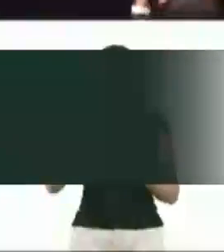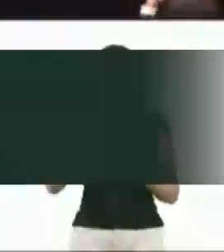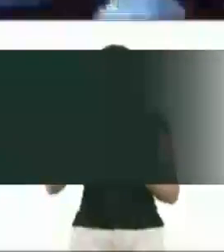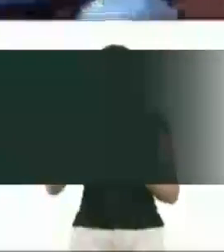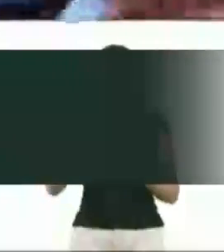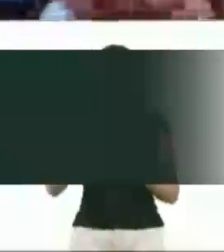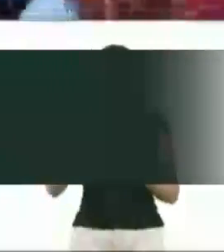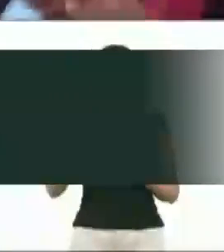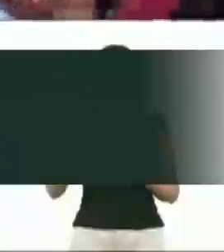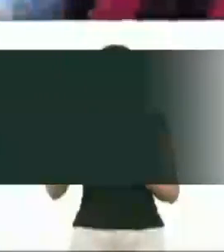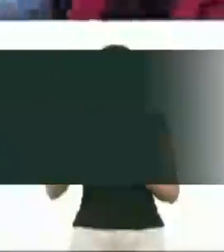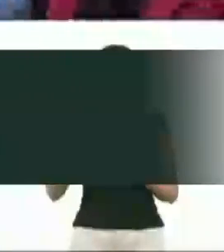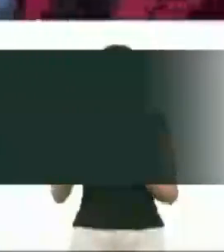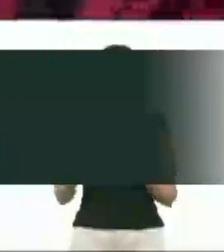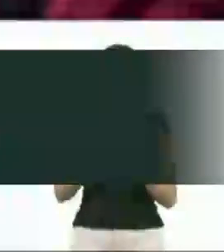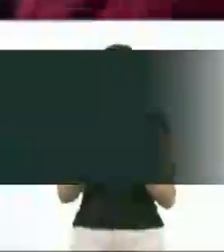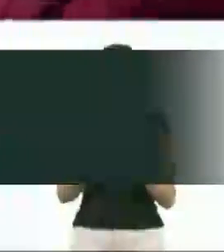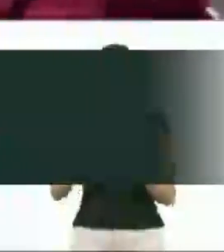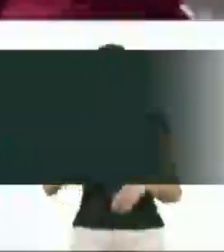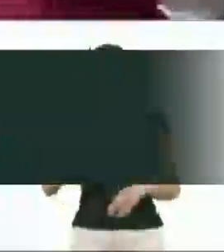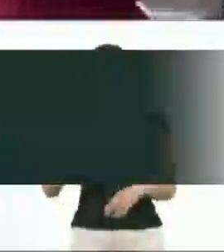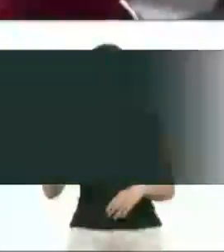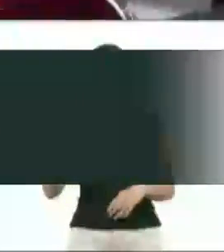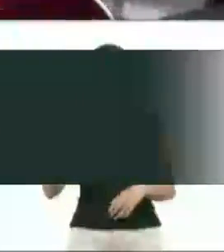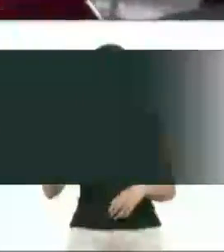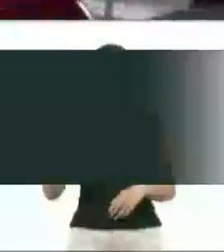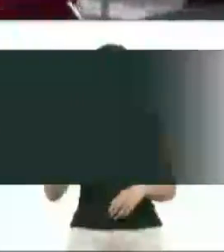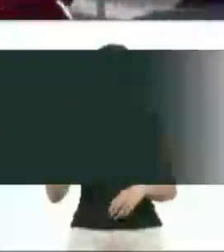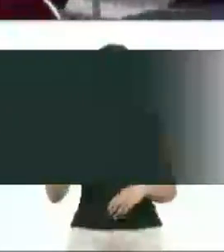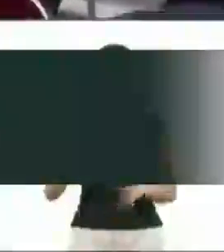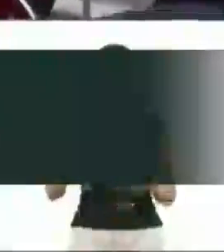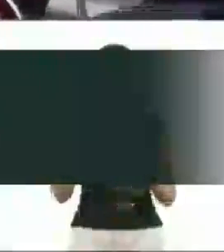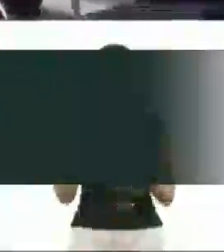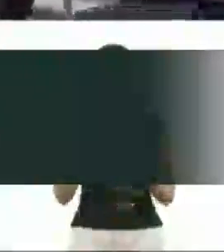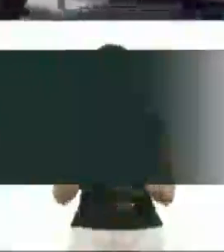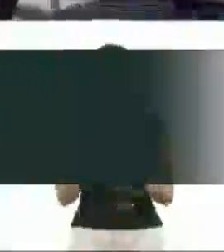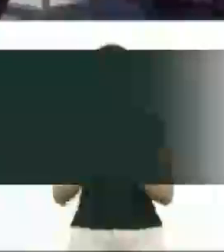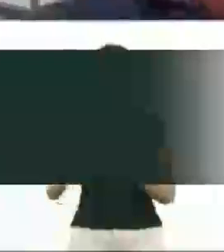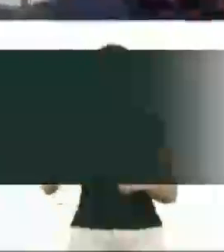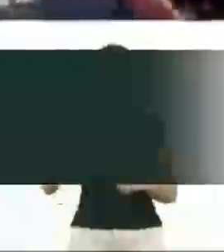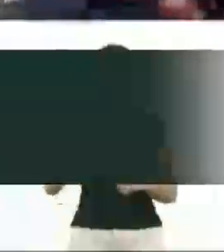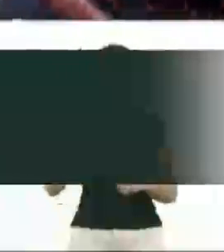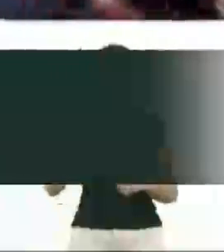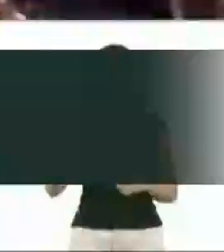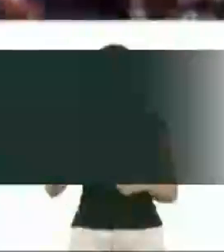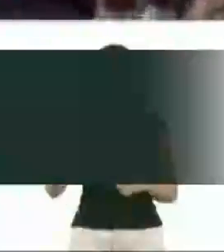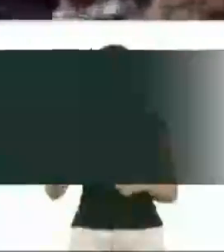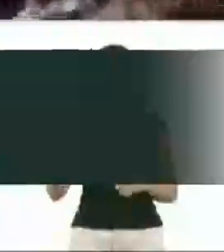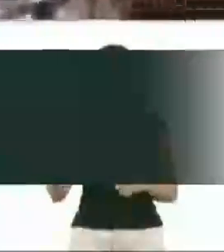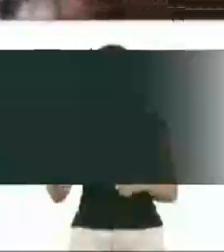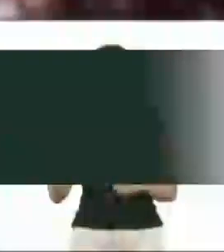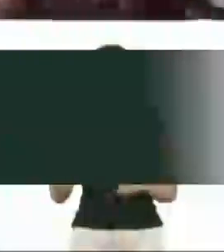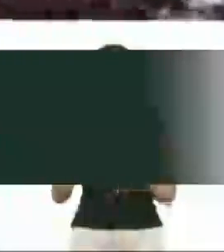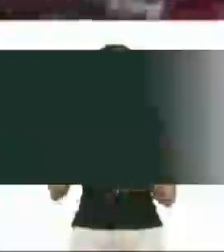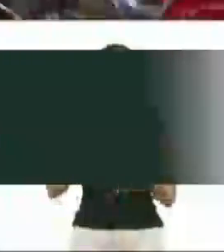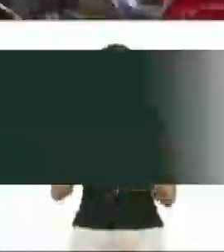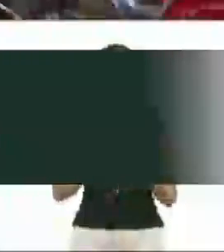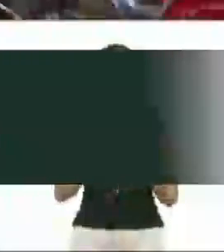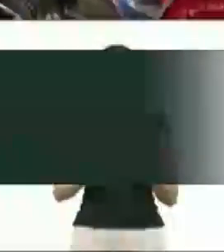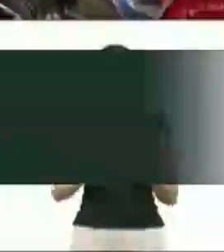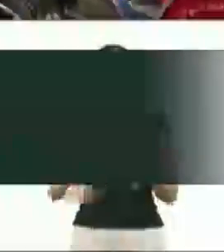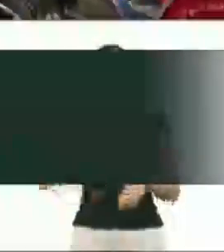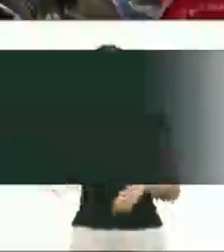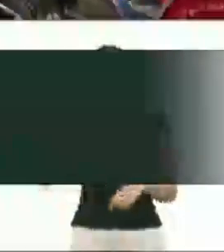Clara Brugada, pero se decidió que sea un evento para toda la Ciudad de México y aún para todos los mexicanos. El titular del Indeporte,